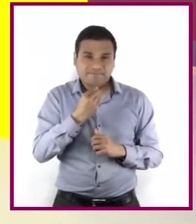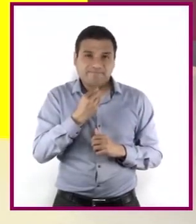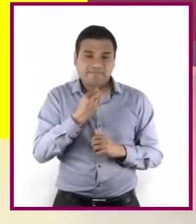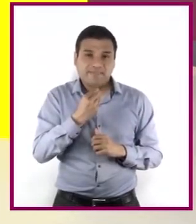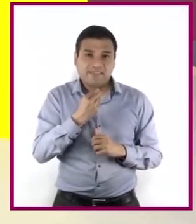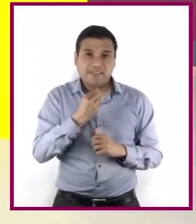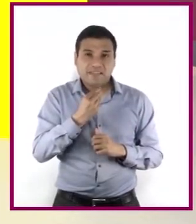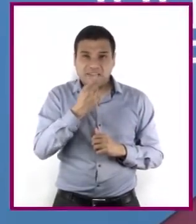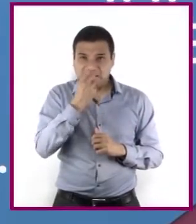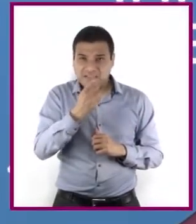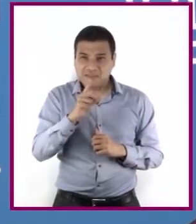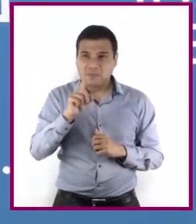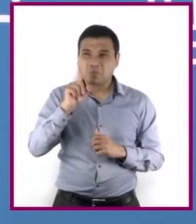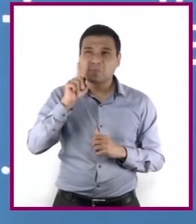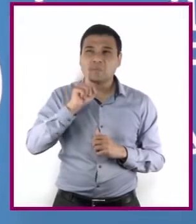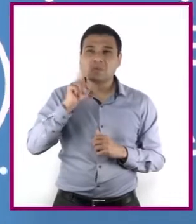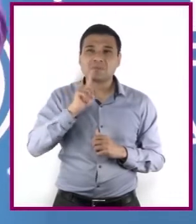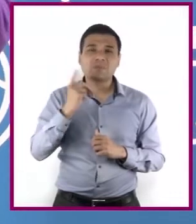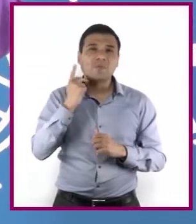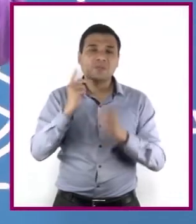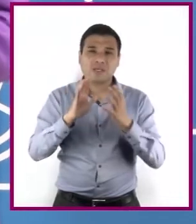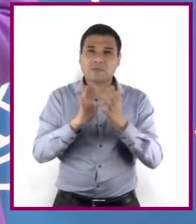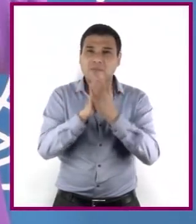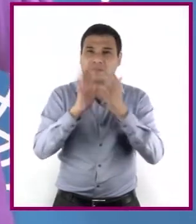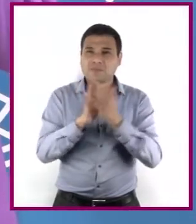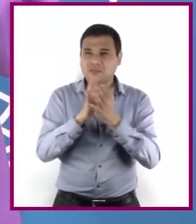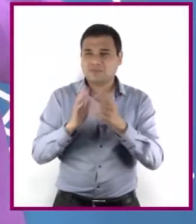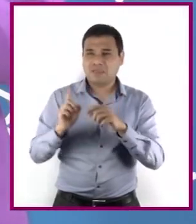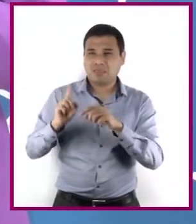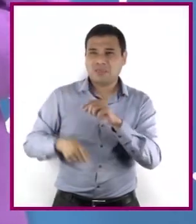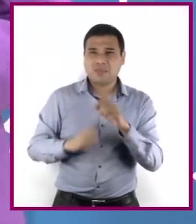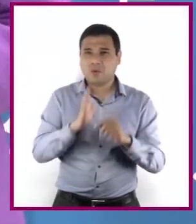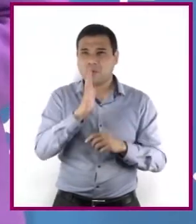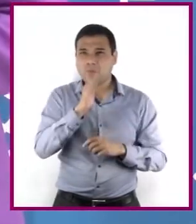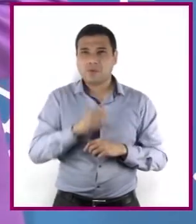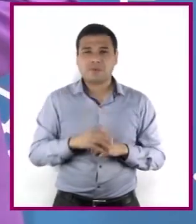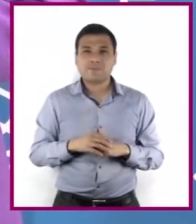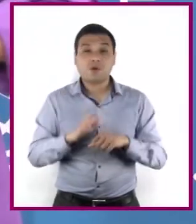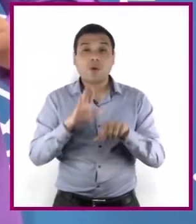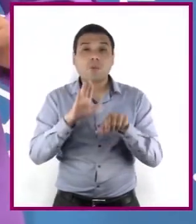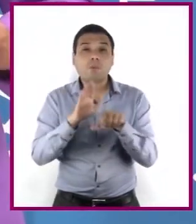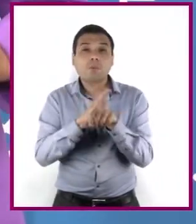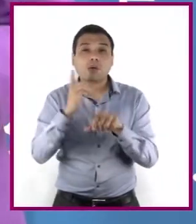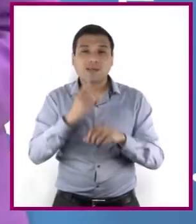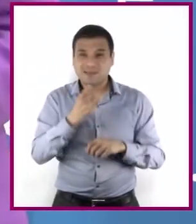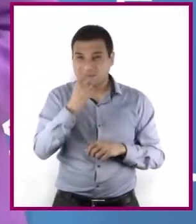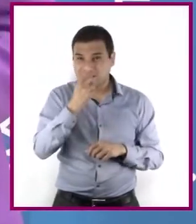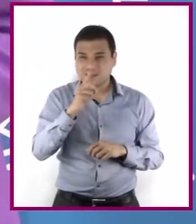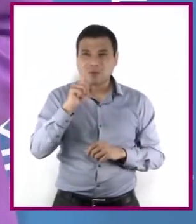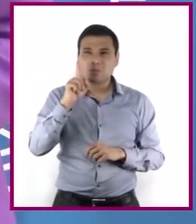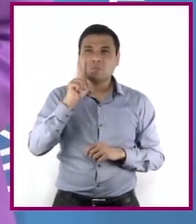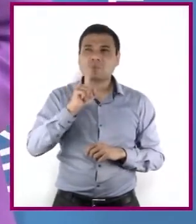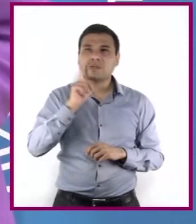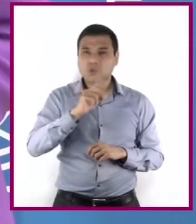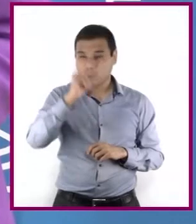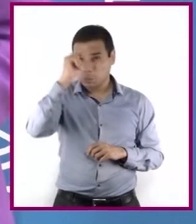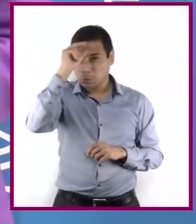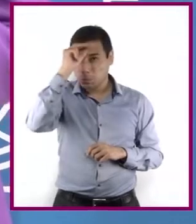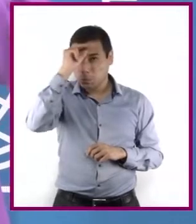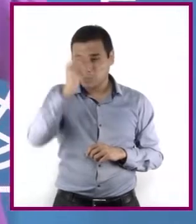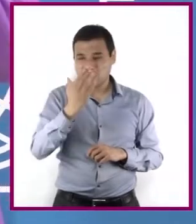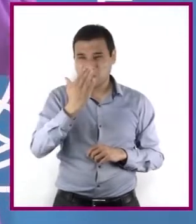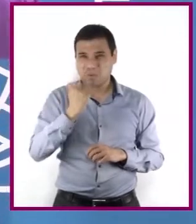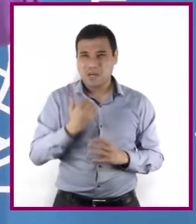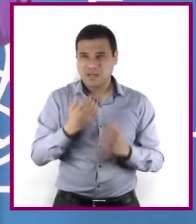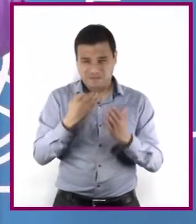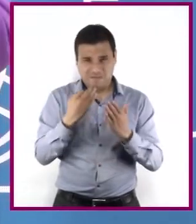de participación de las mujeres bajo el alegato de que no son aptas y tampoco están preparadas